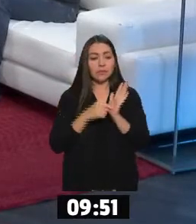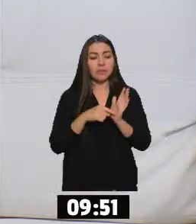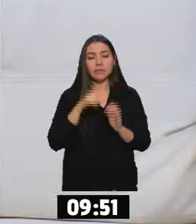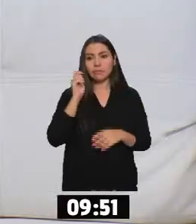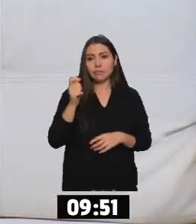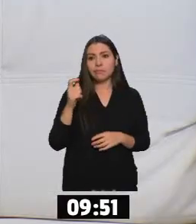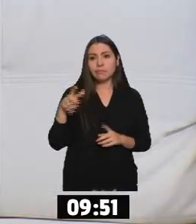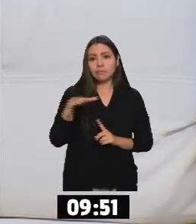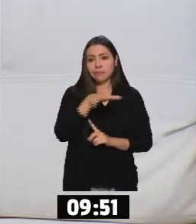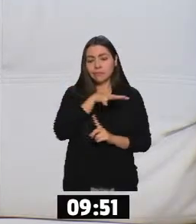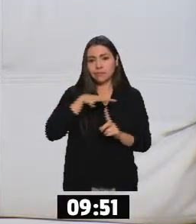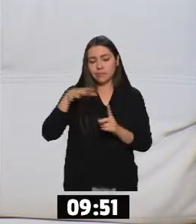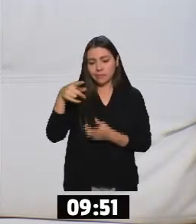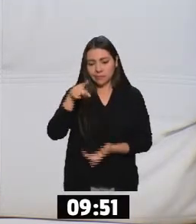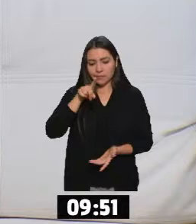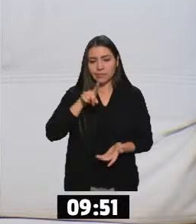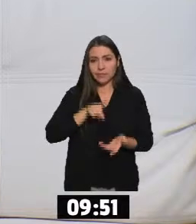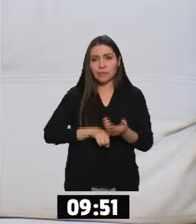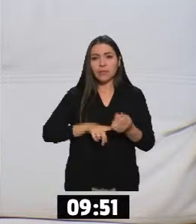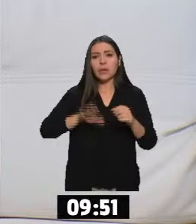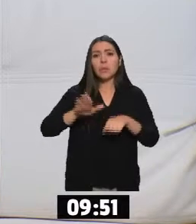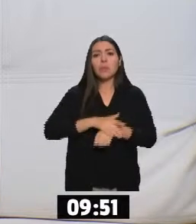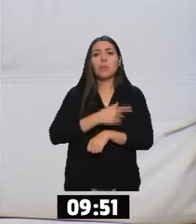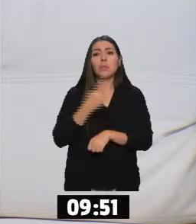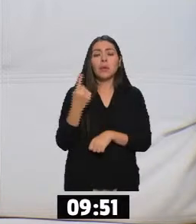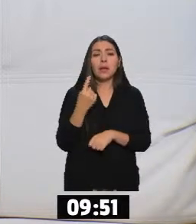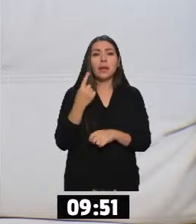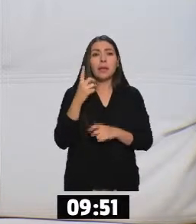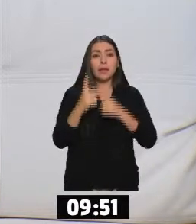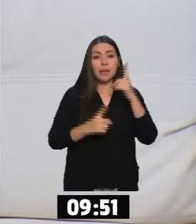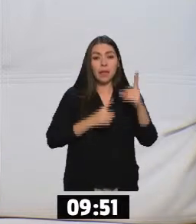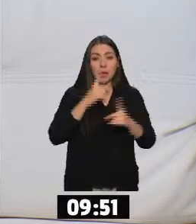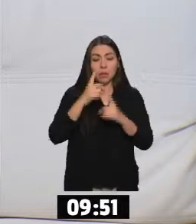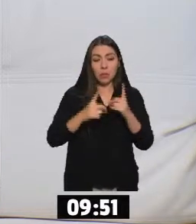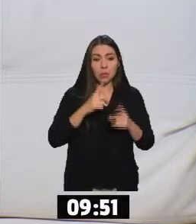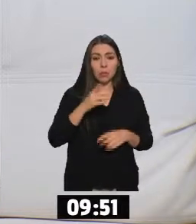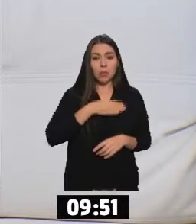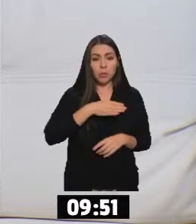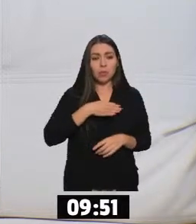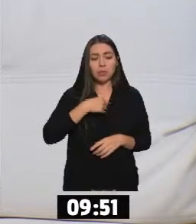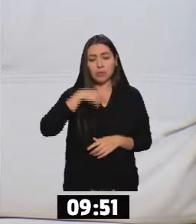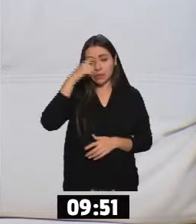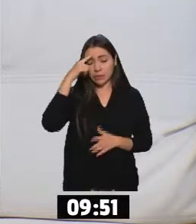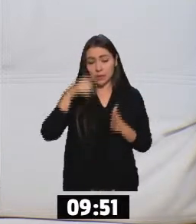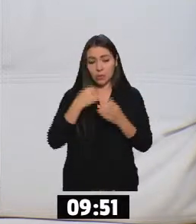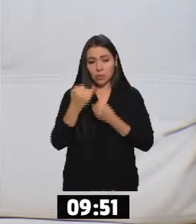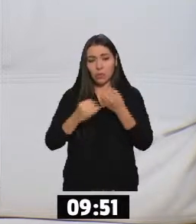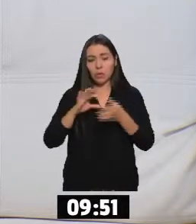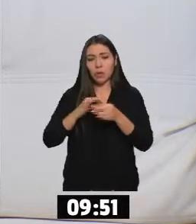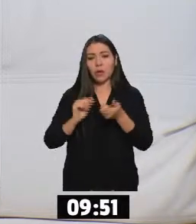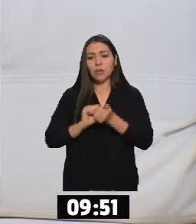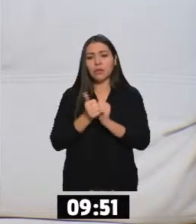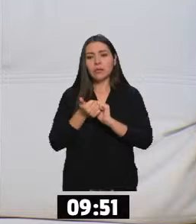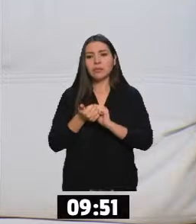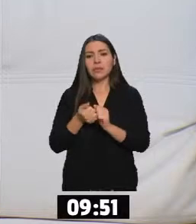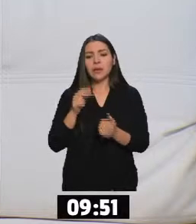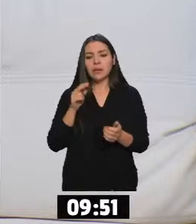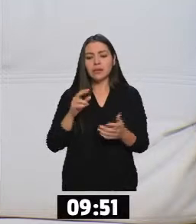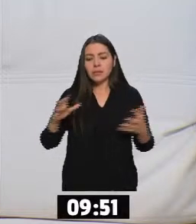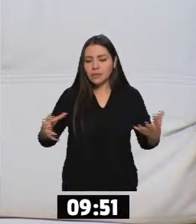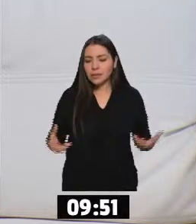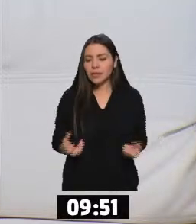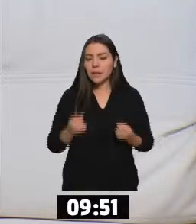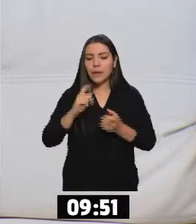independientemente del desempeño deportivo, creo que estos Juegos vienen a rescatar un valor de unión, un valor